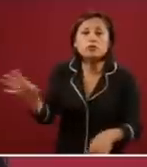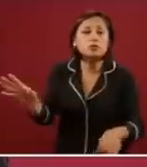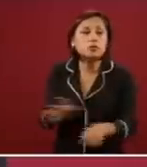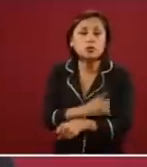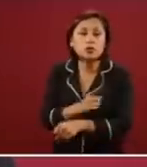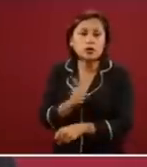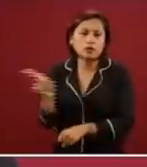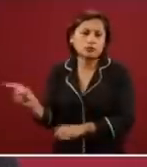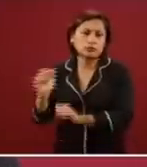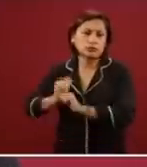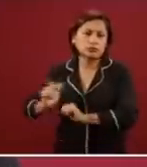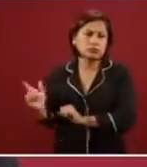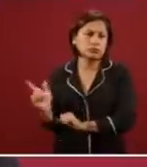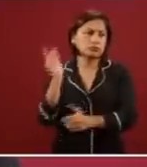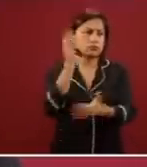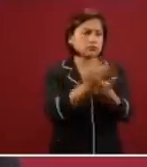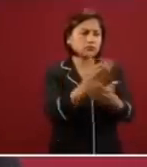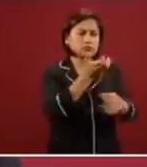sencillo.